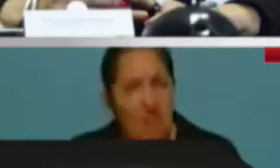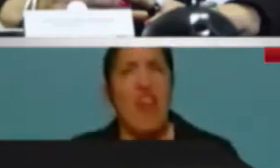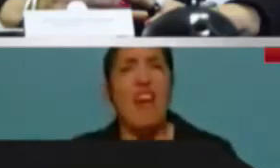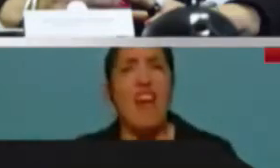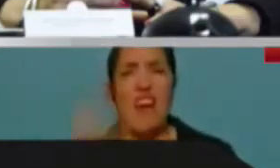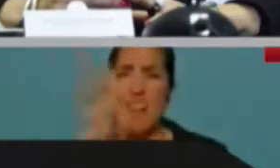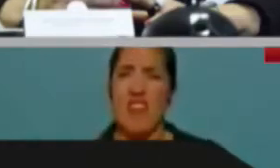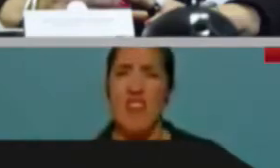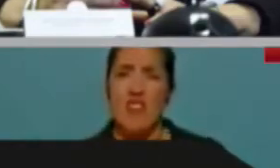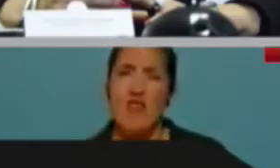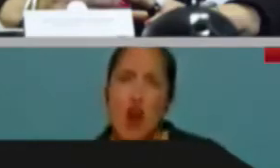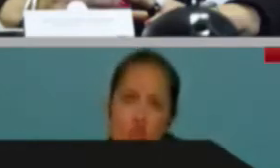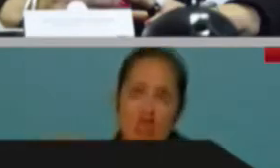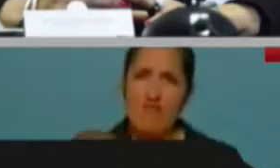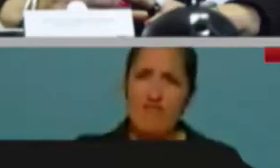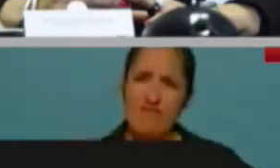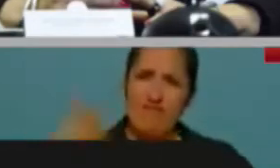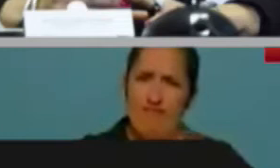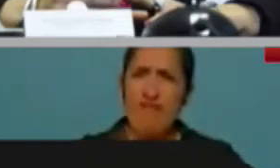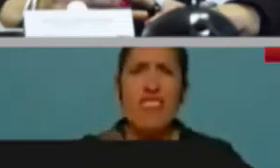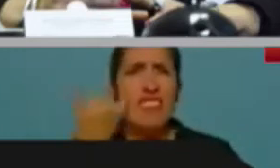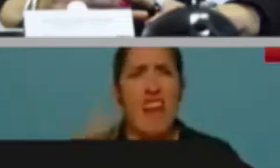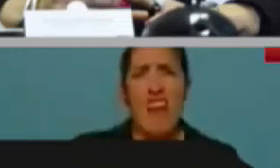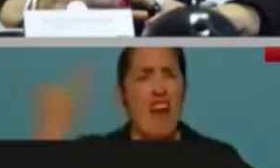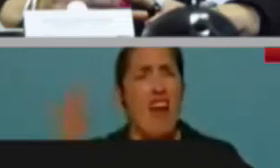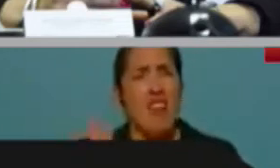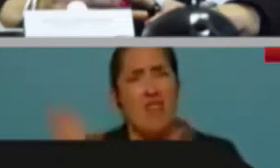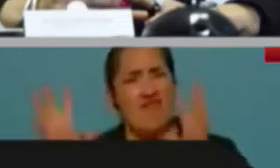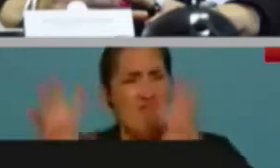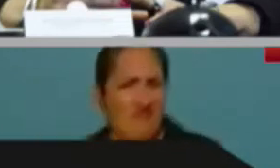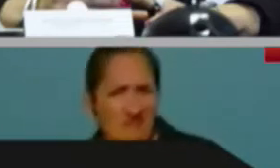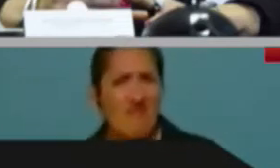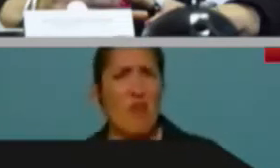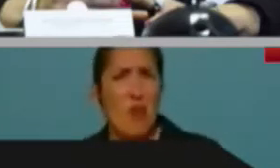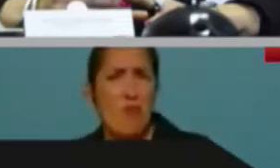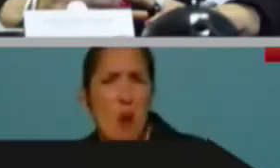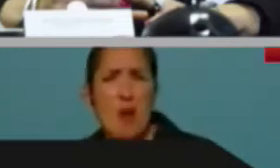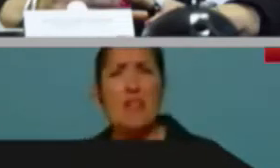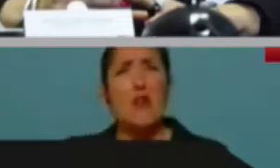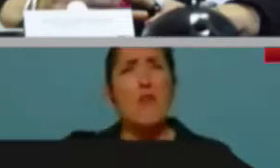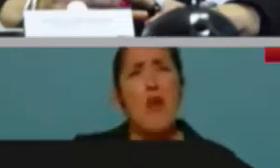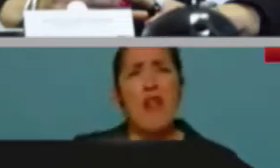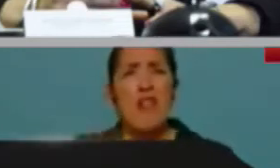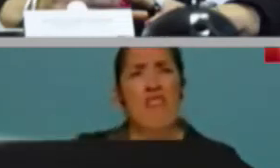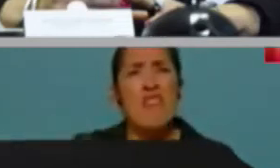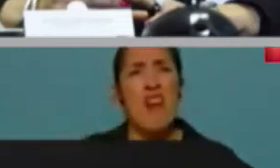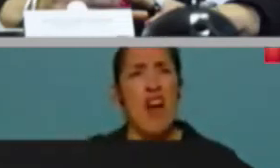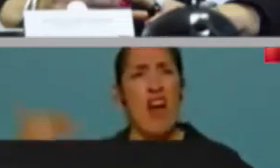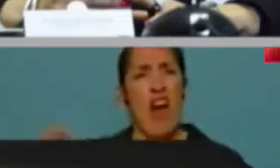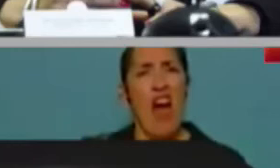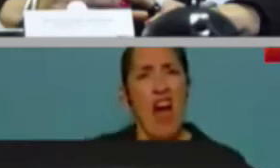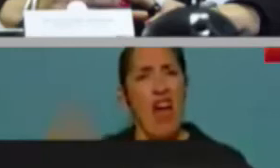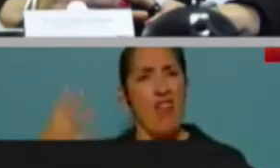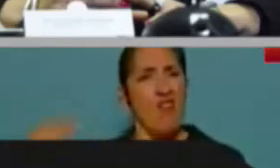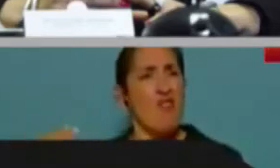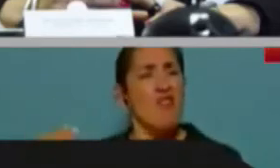algunos sectores de la economía en detrimento de la gran mayoría del pueblo argentino, sean los que le marquen el rumbo al presidente.